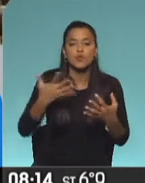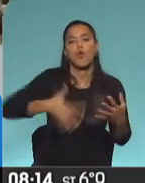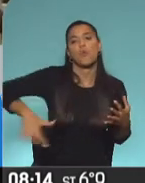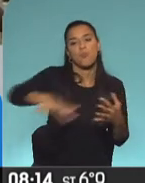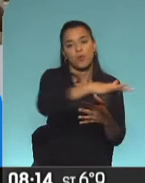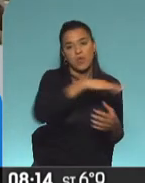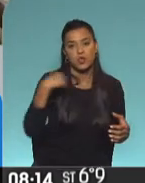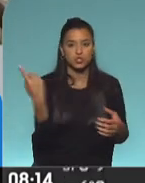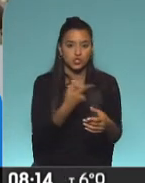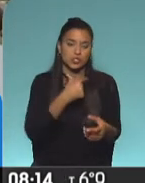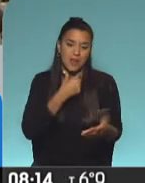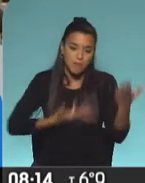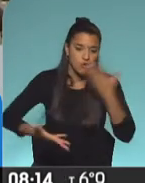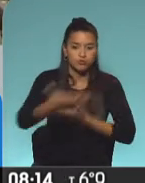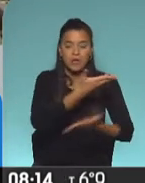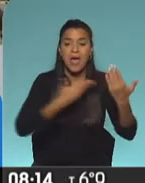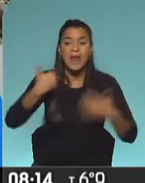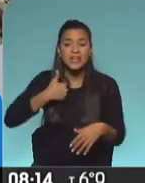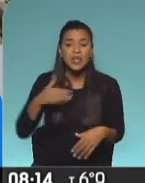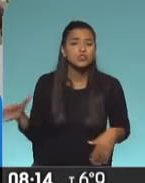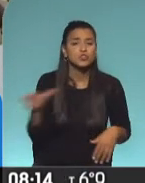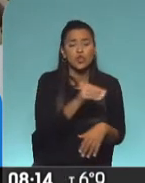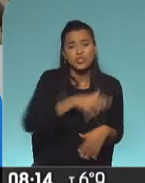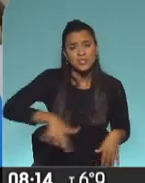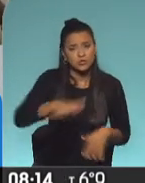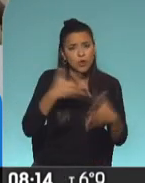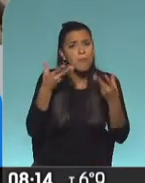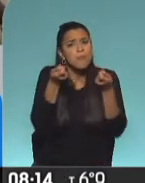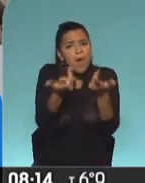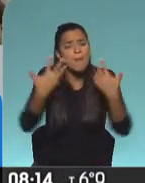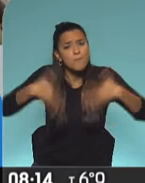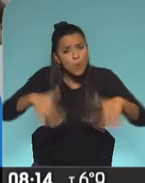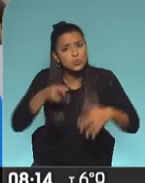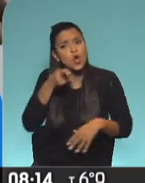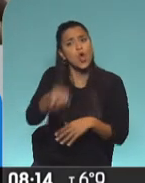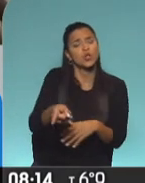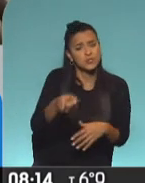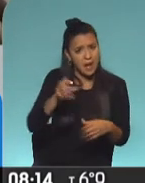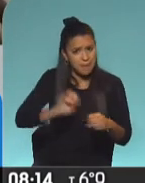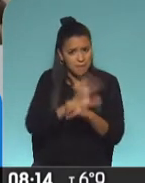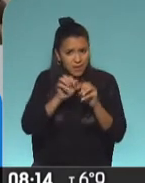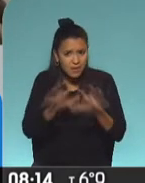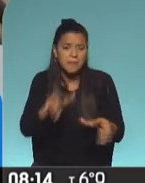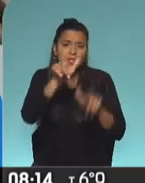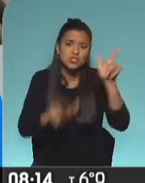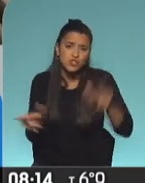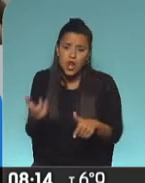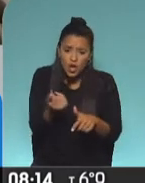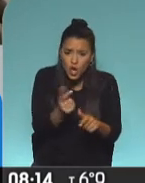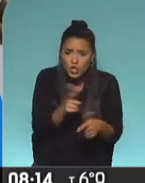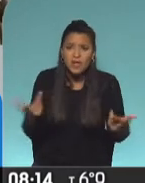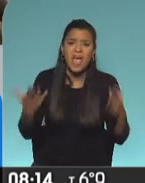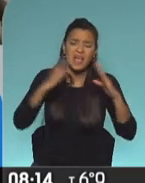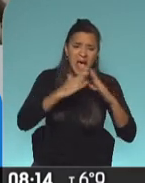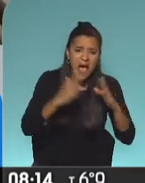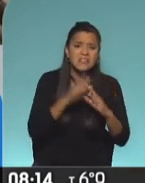que queremos construir. En la Argentina todos los sectores han puesto mucho para enfrentar a la pandemia. Los que menos tienen, las que menos tienen, poniendo sus